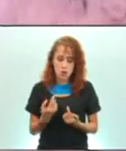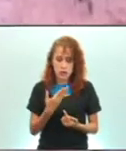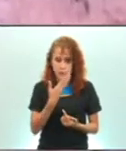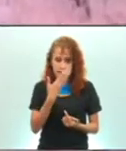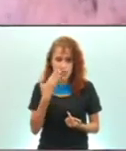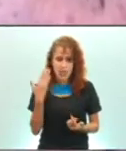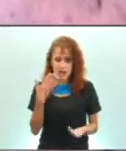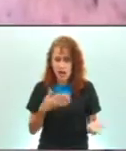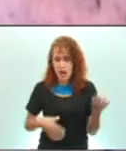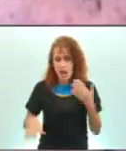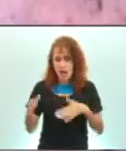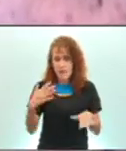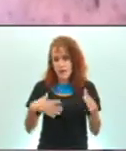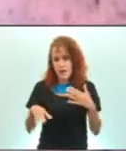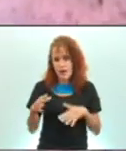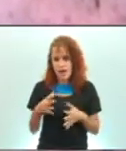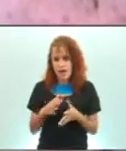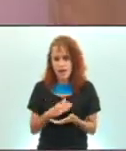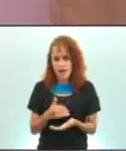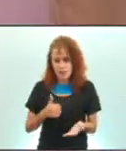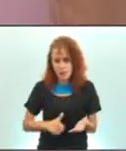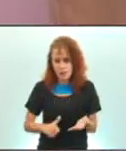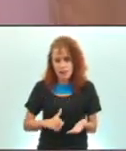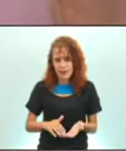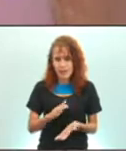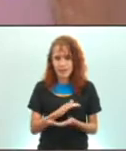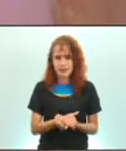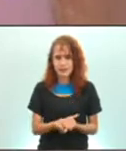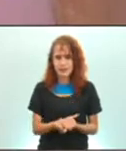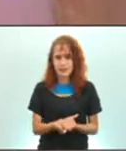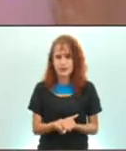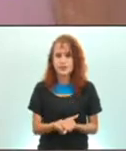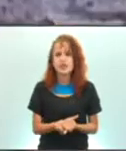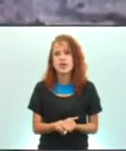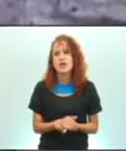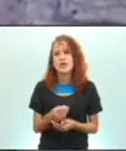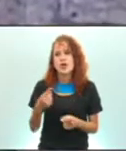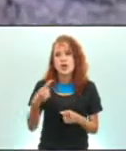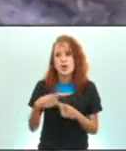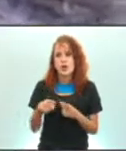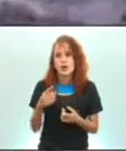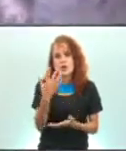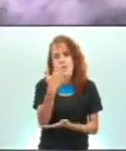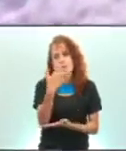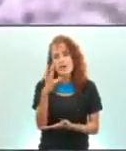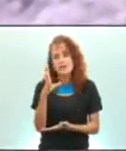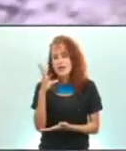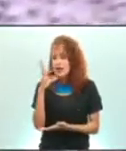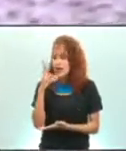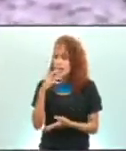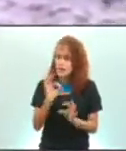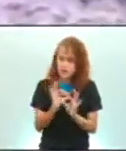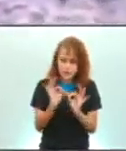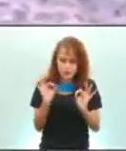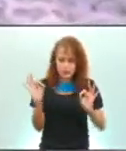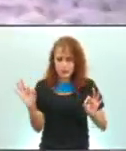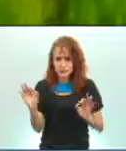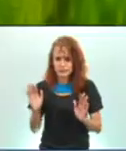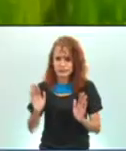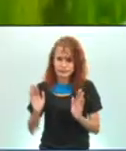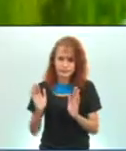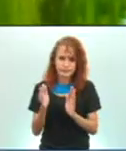Otras perderían sus playas de anidación y quedarían sumergidos muchos de los paisajes más conservados de